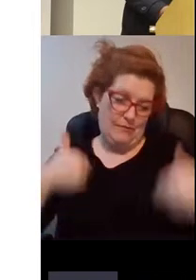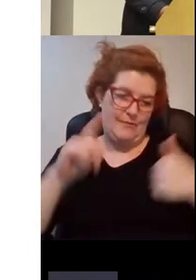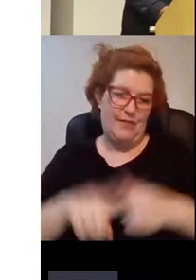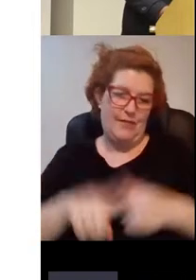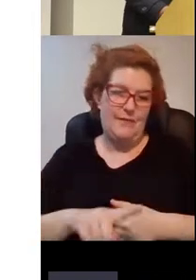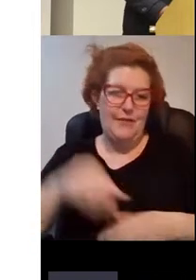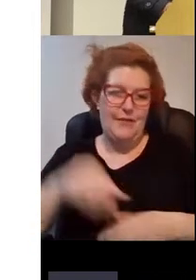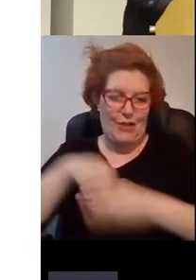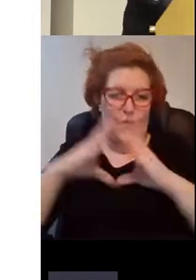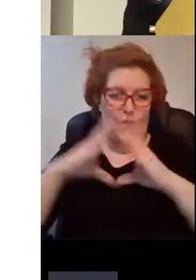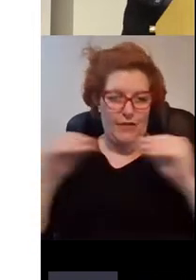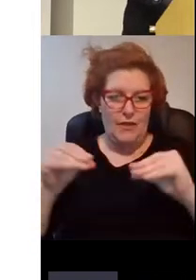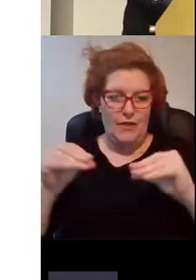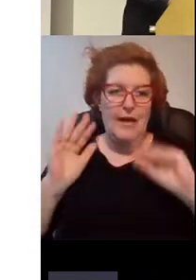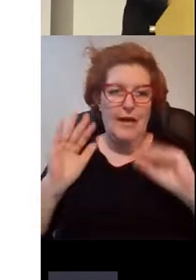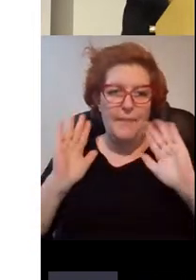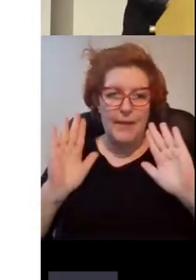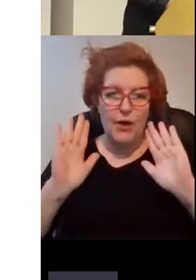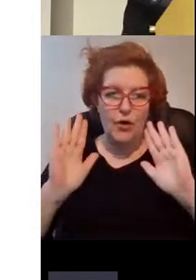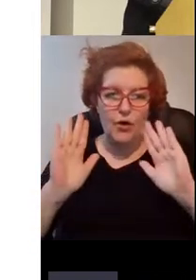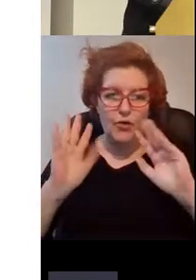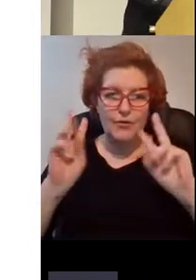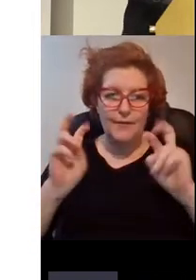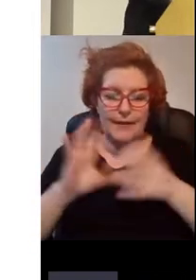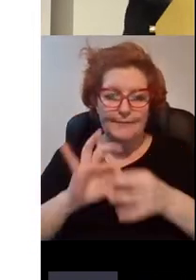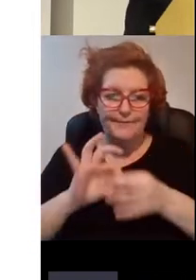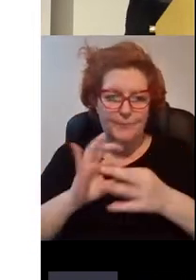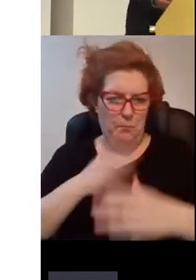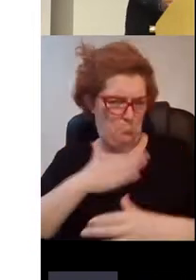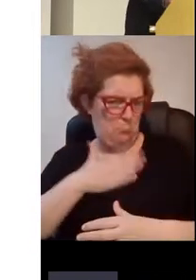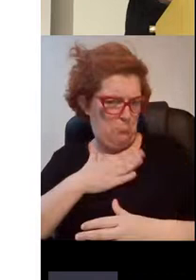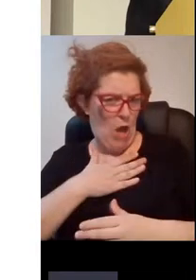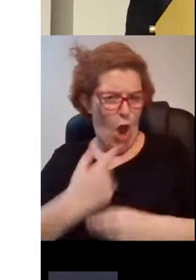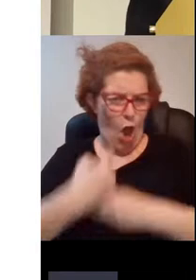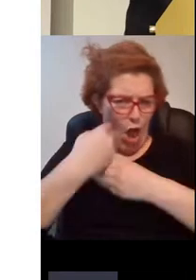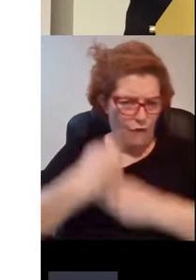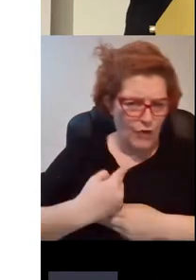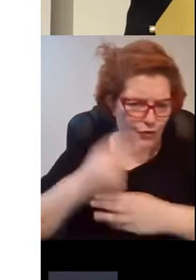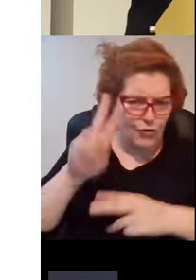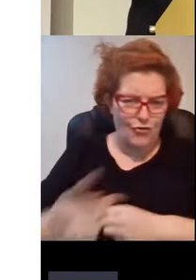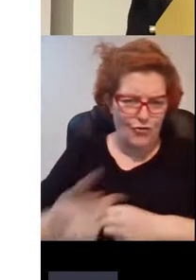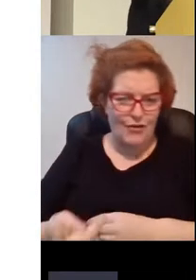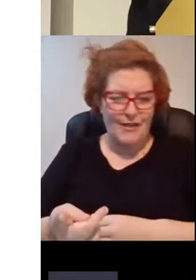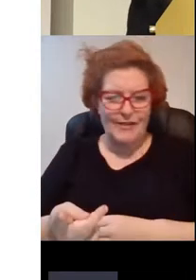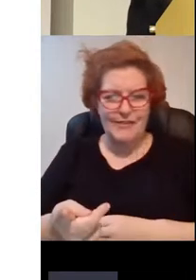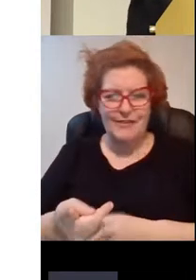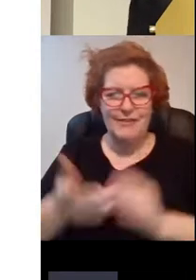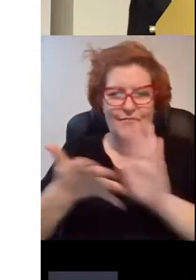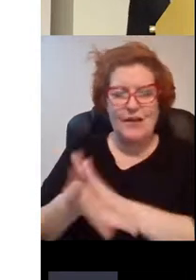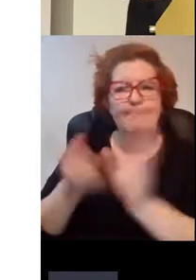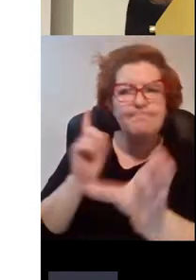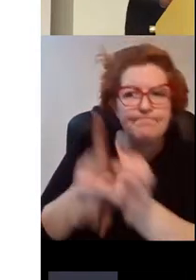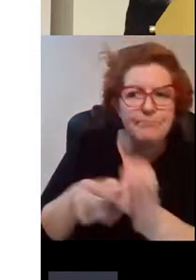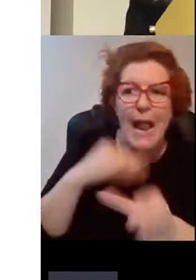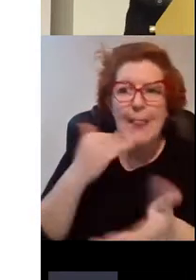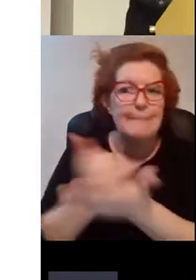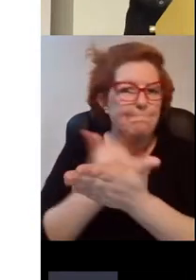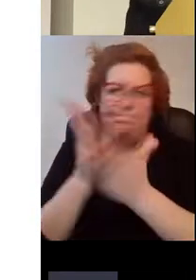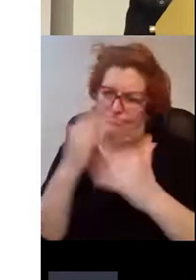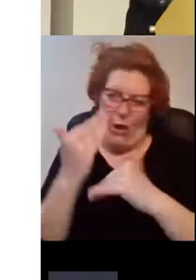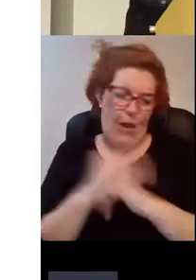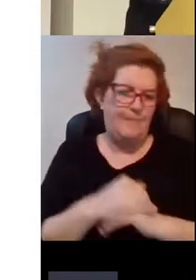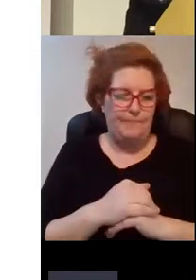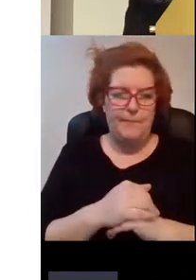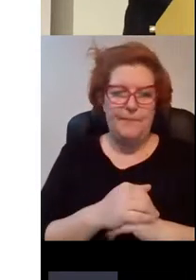pues en la universidad, aunque no es propiamente una actividad de tipo obligatorio, no sea adscrita a una asignatura como